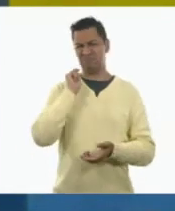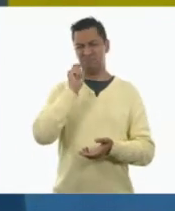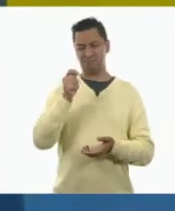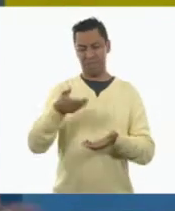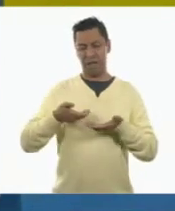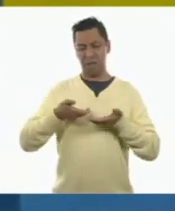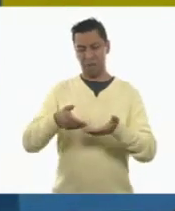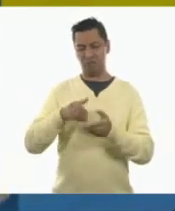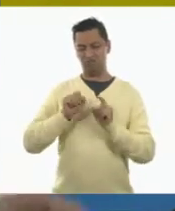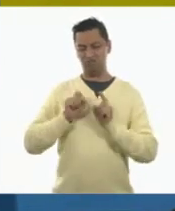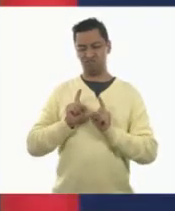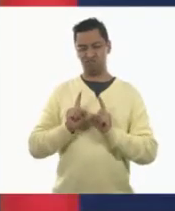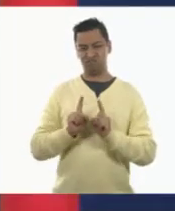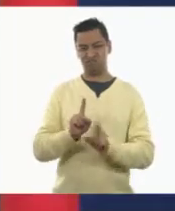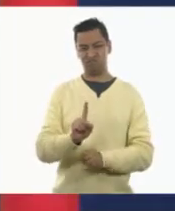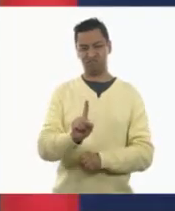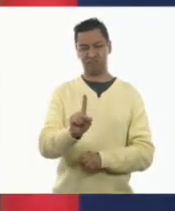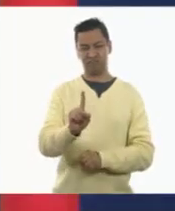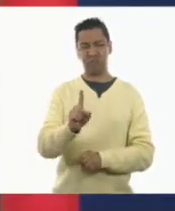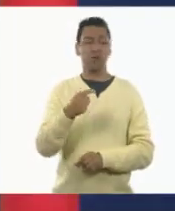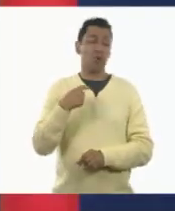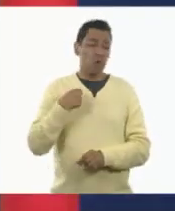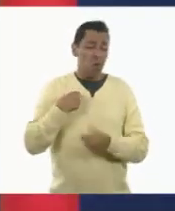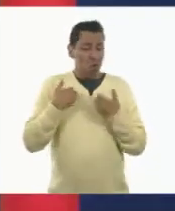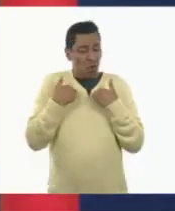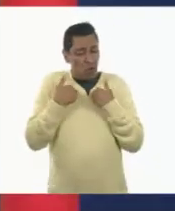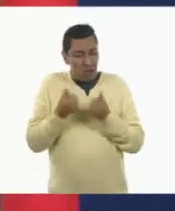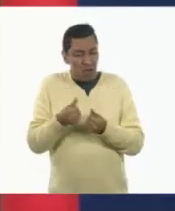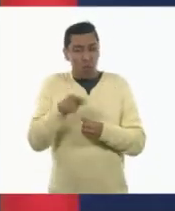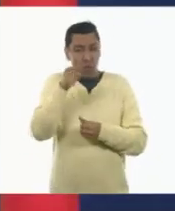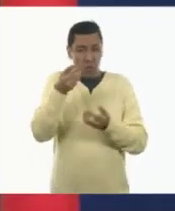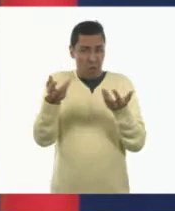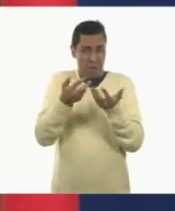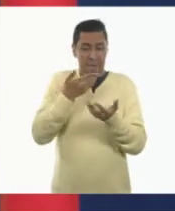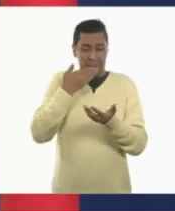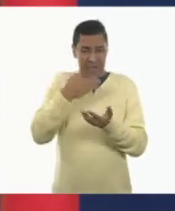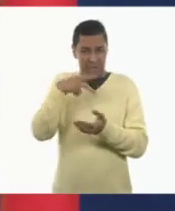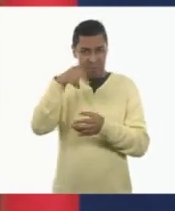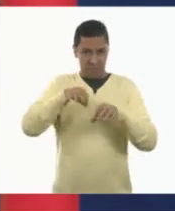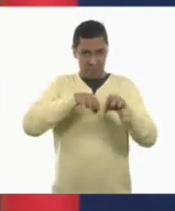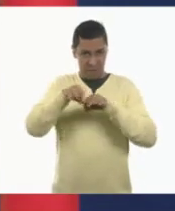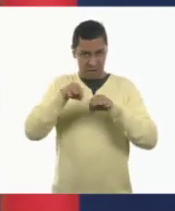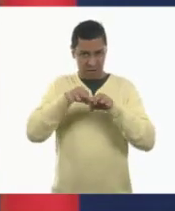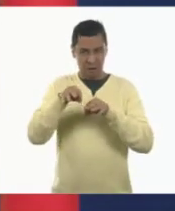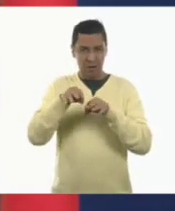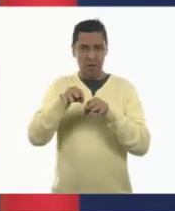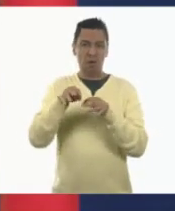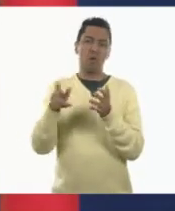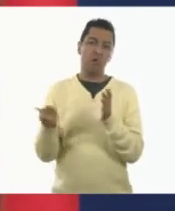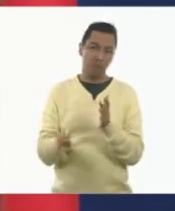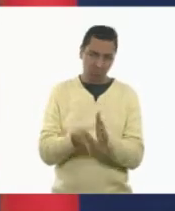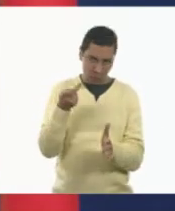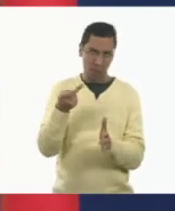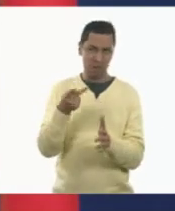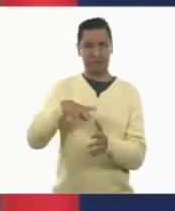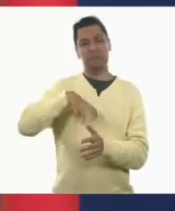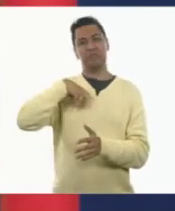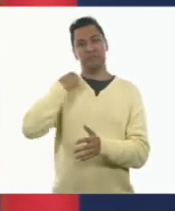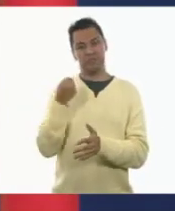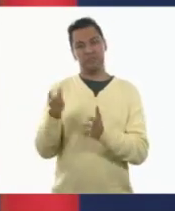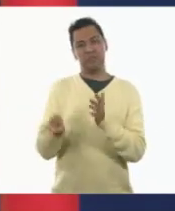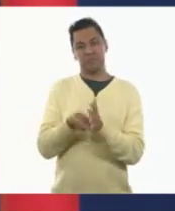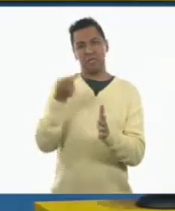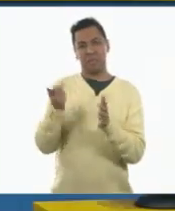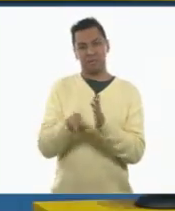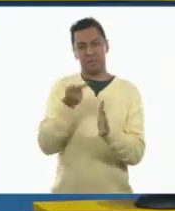camino. ¿Qué quiere decir, Ale? Bueno, yo entiendo que si no haces bien tu trabajo, lo tienes que hacer dos veces. ¿Mm? A fin